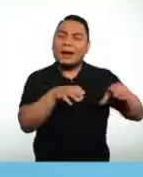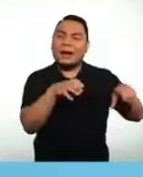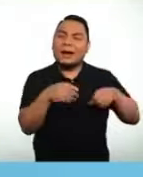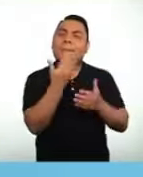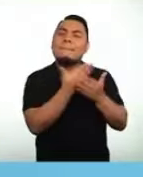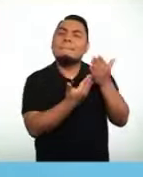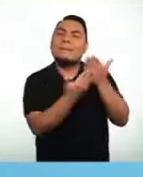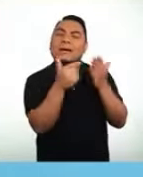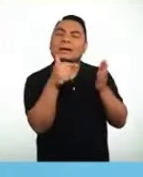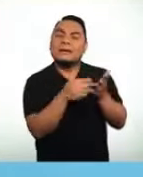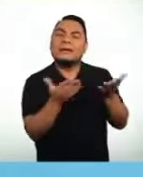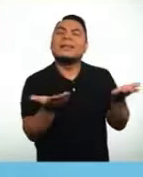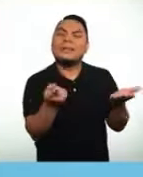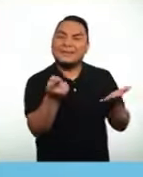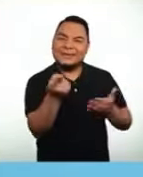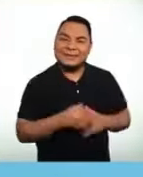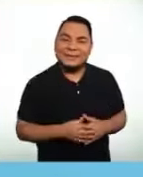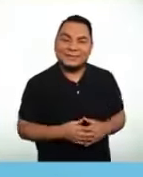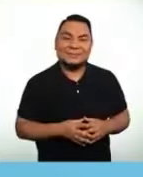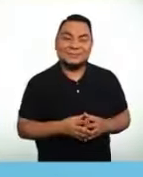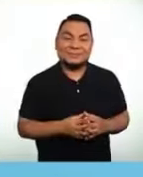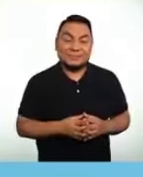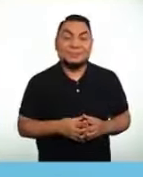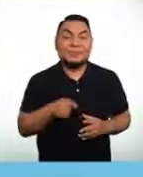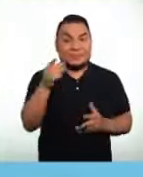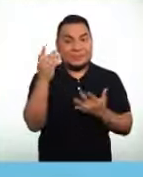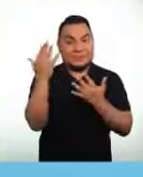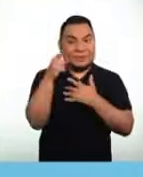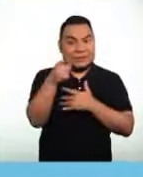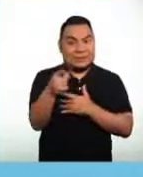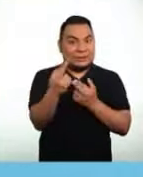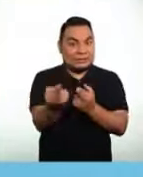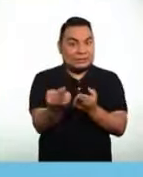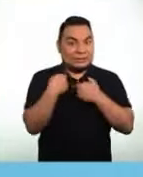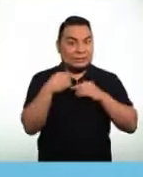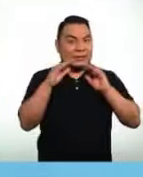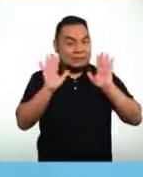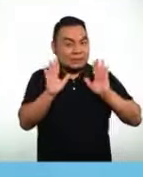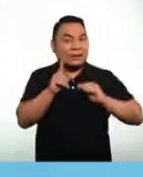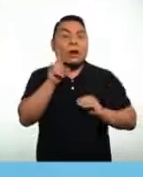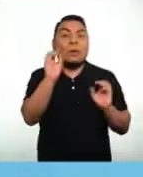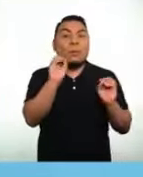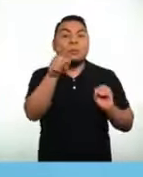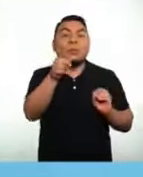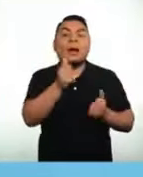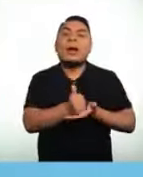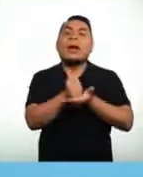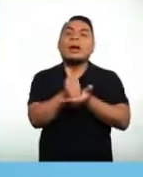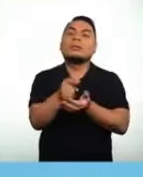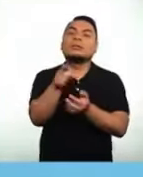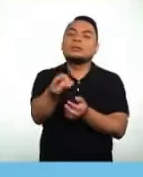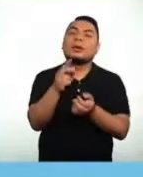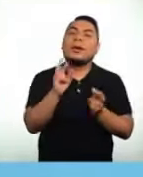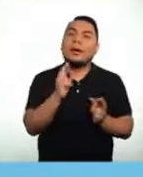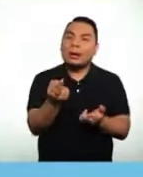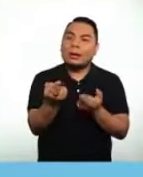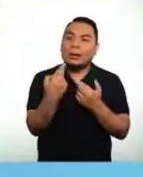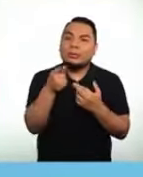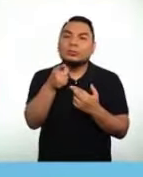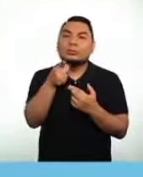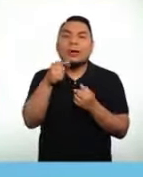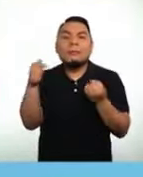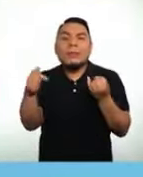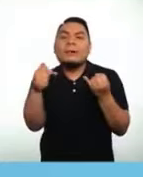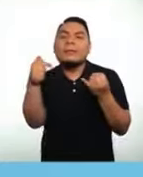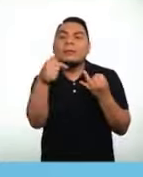cosas podemos hacer con nuestras manos? Espera a que te responda o ayúdalo con su